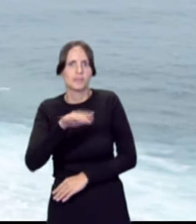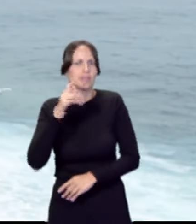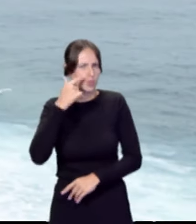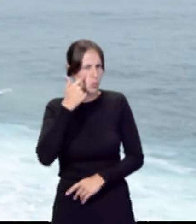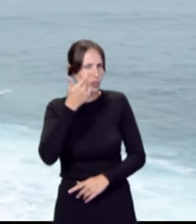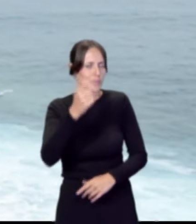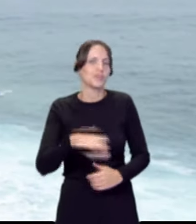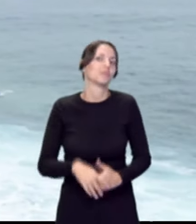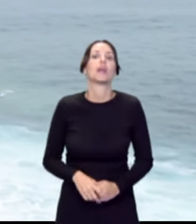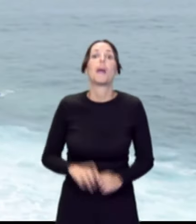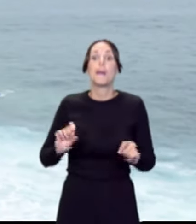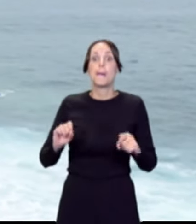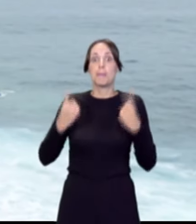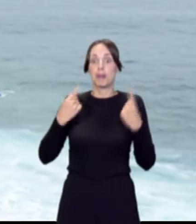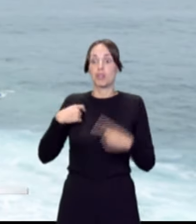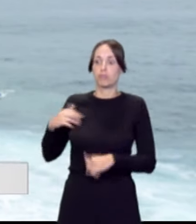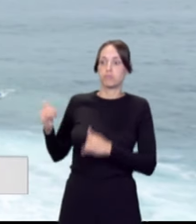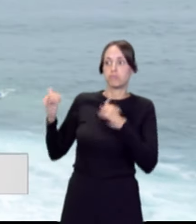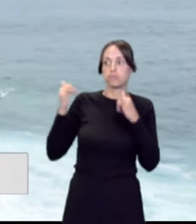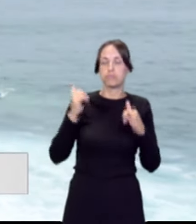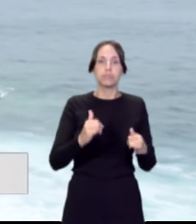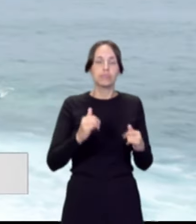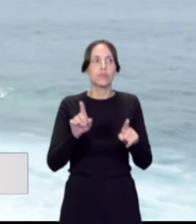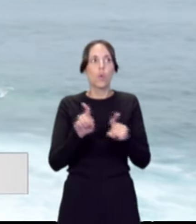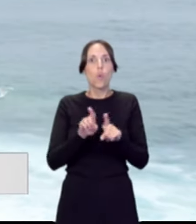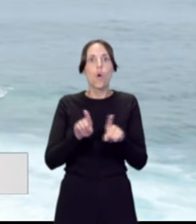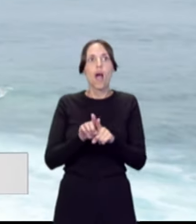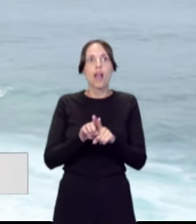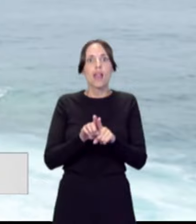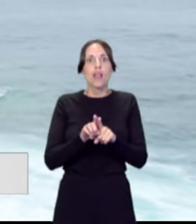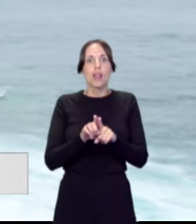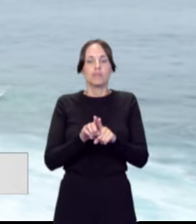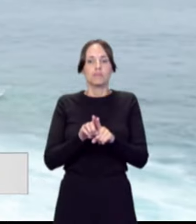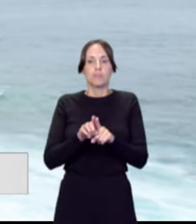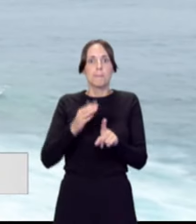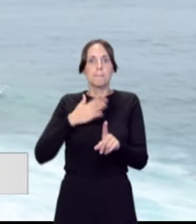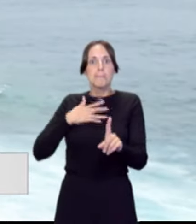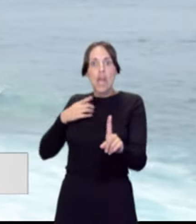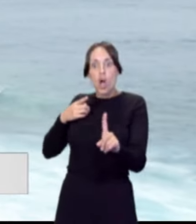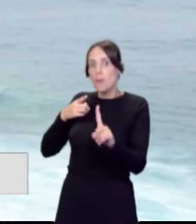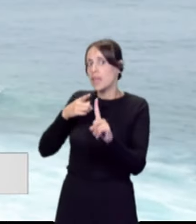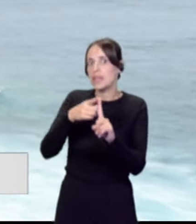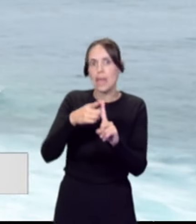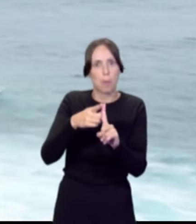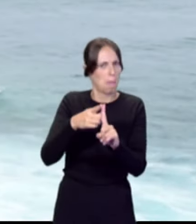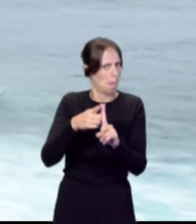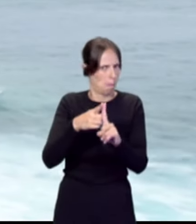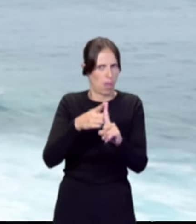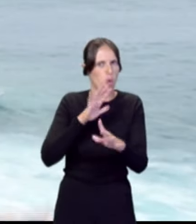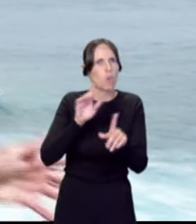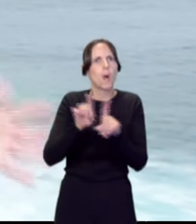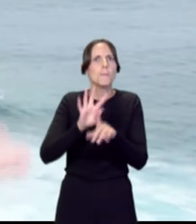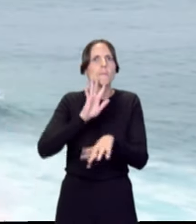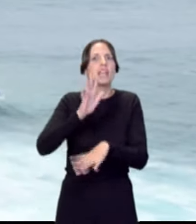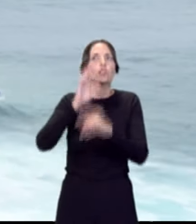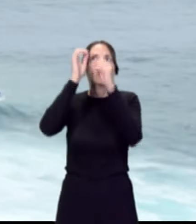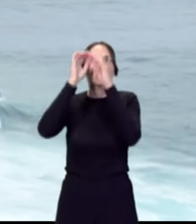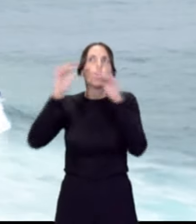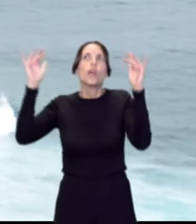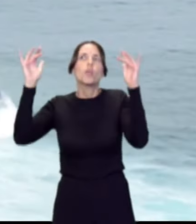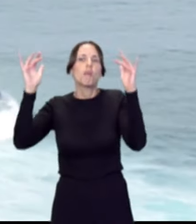Cuando llegué aquí la primera vez, no era un objetivo, era como un sueño casi imposible, porque